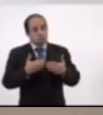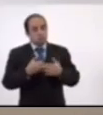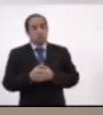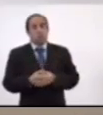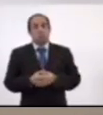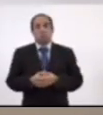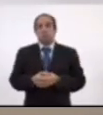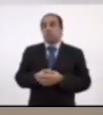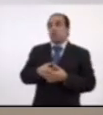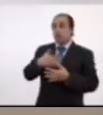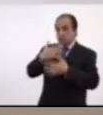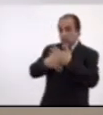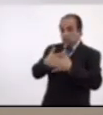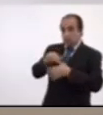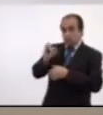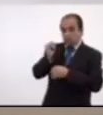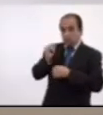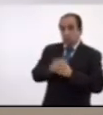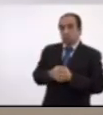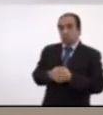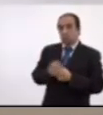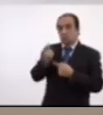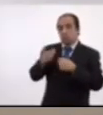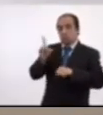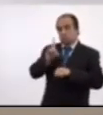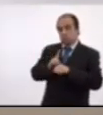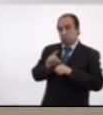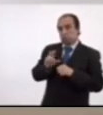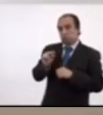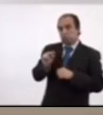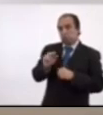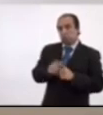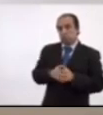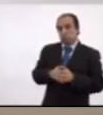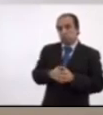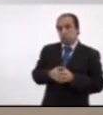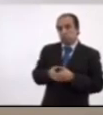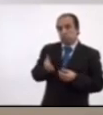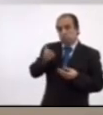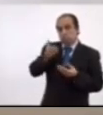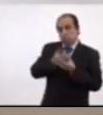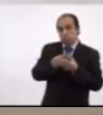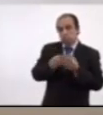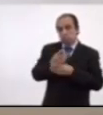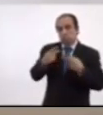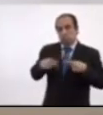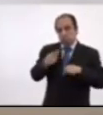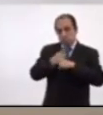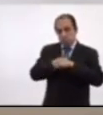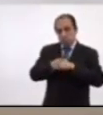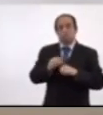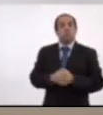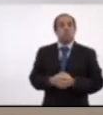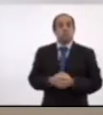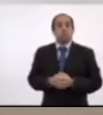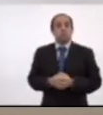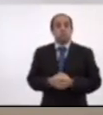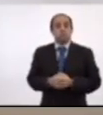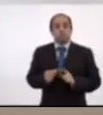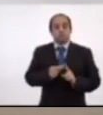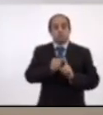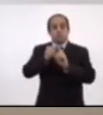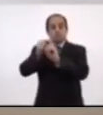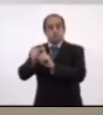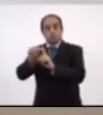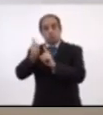el 15 de junio, ya de hecho desde hace algunos días no están ingresando nuevos pacientes, se están orientando a